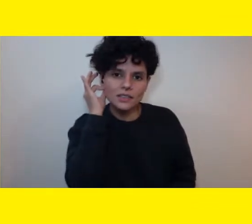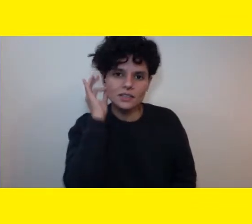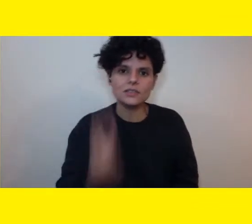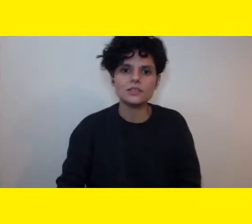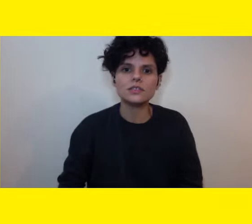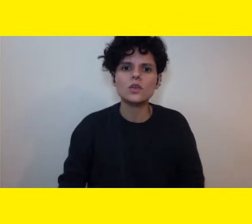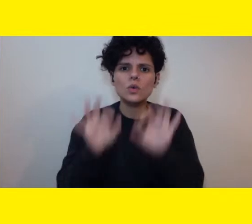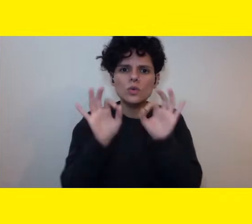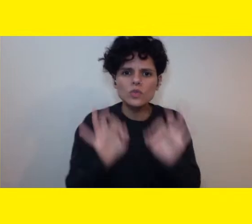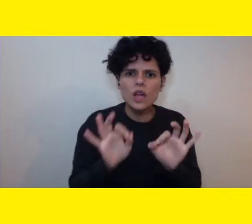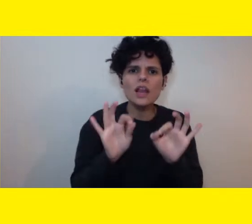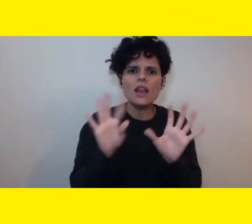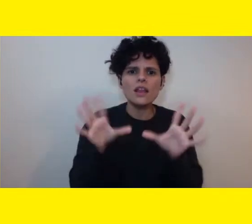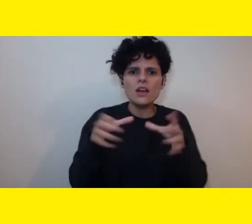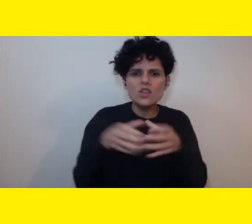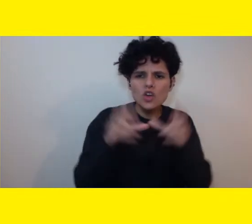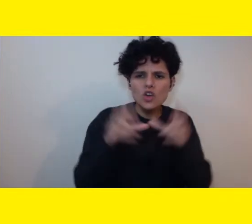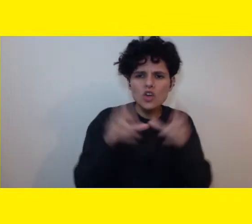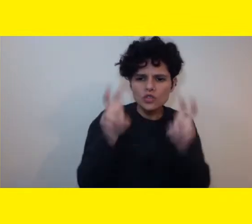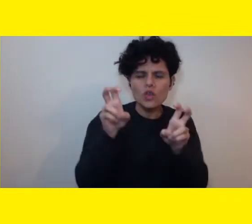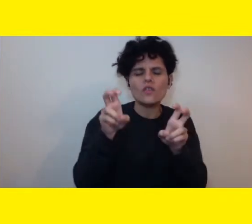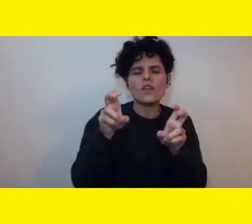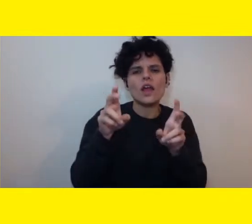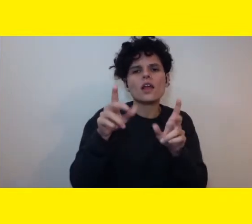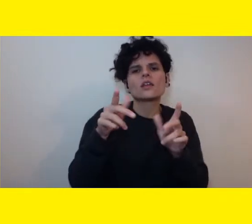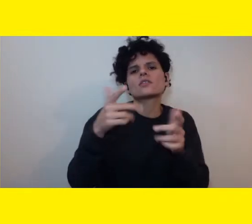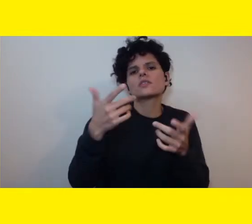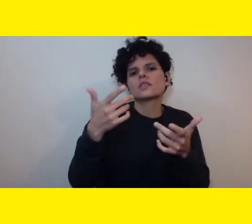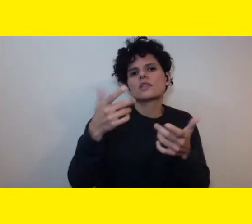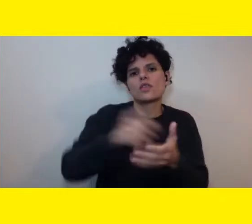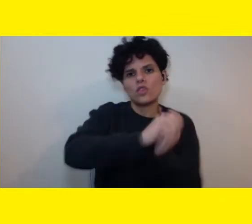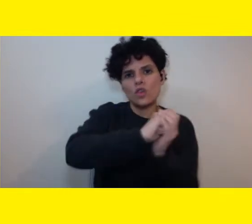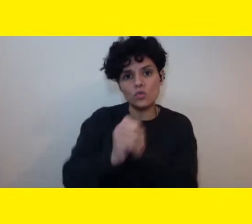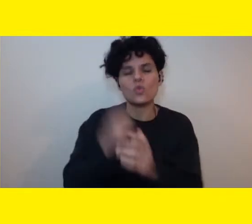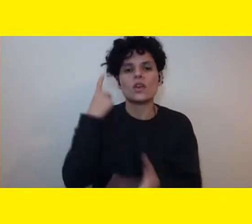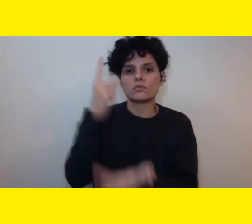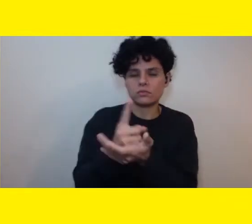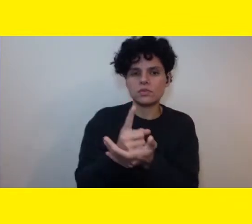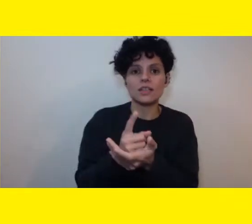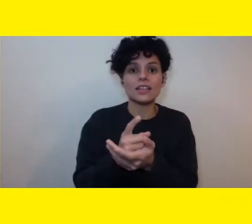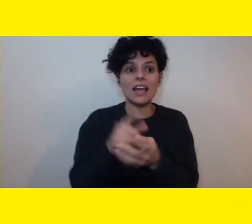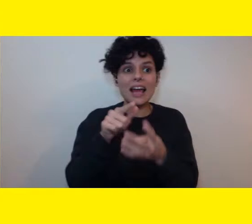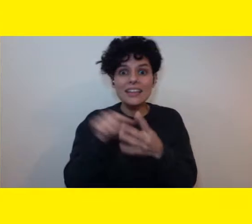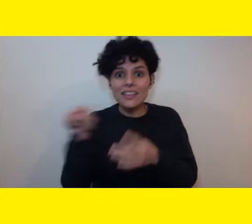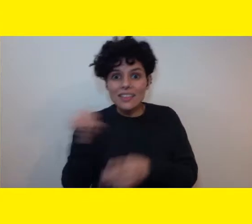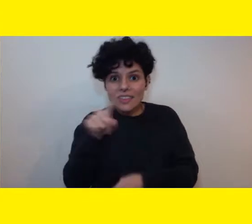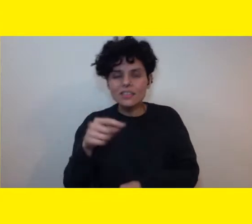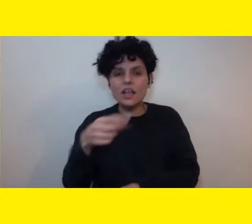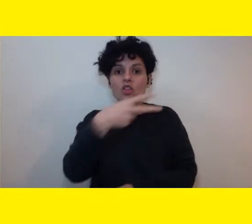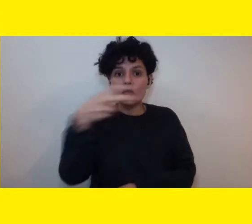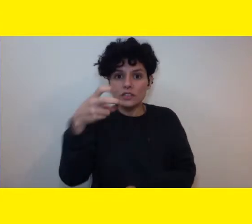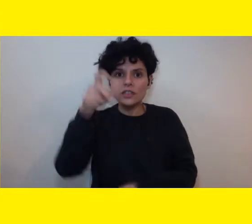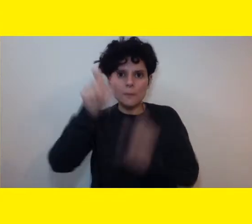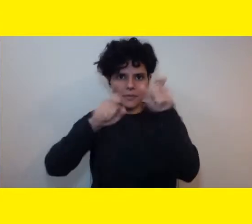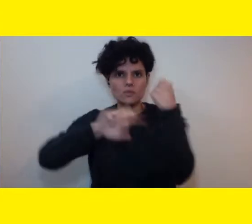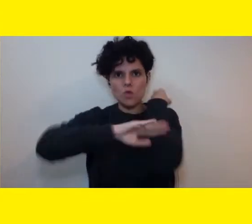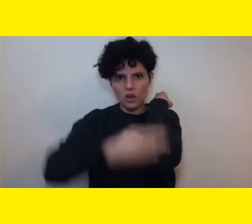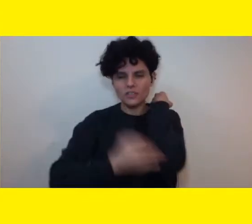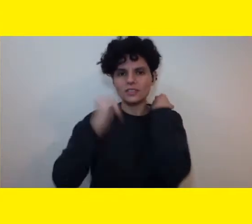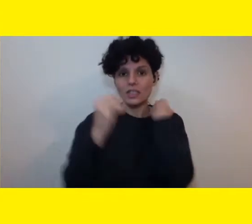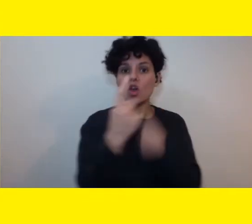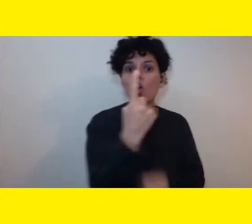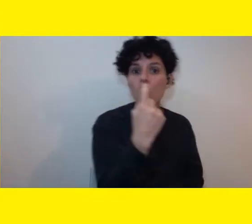Nacional sobre Prisión Política y Tortura. De estas, 229, por ejemplo, se encontraron embarazadas. 11 manifestaron en sus